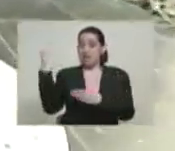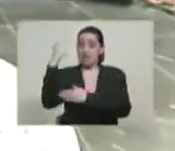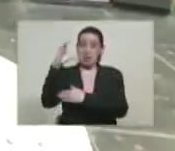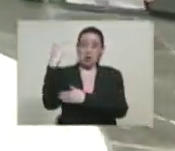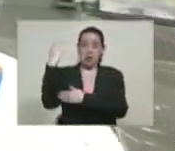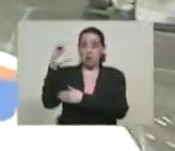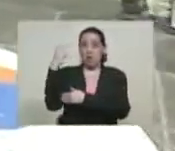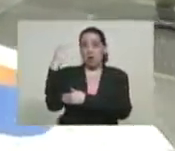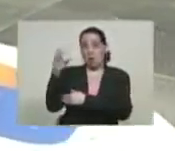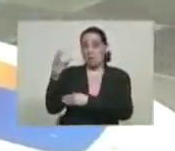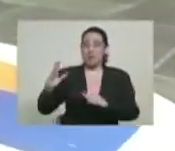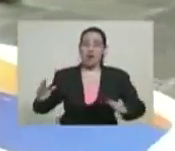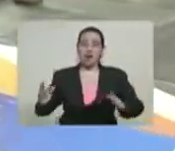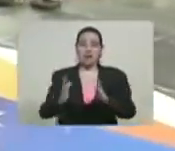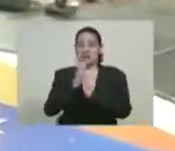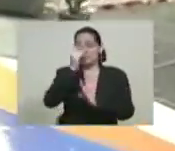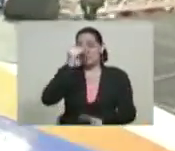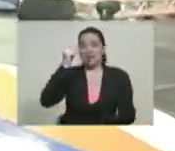Santos?